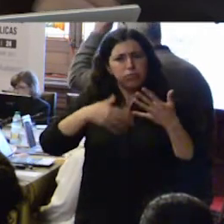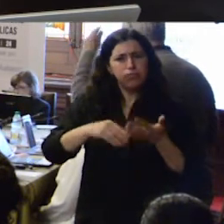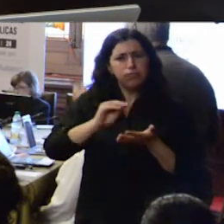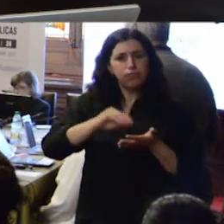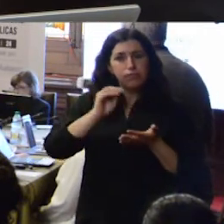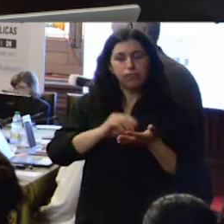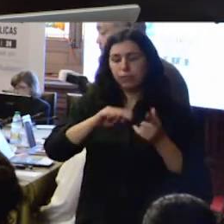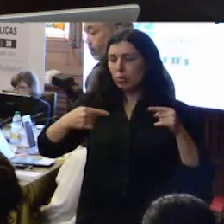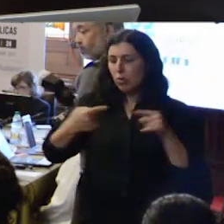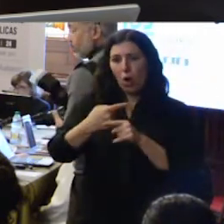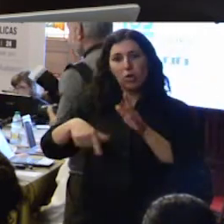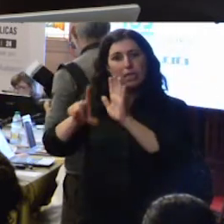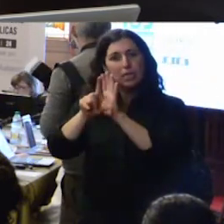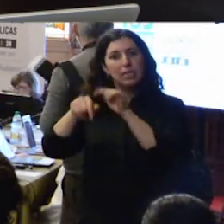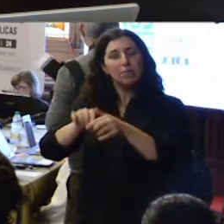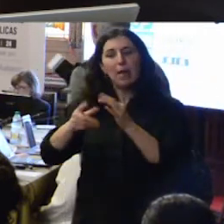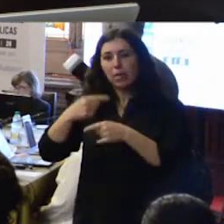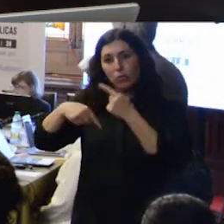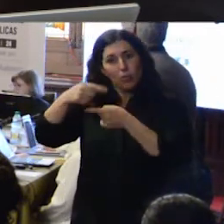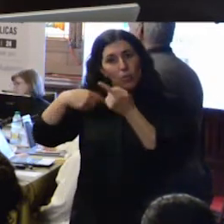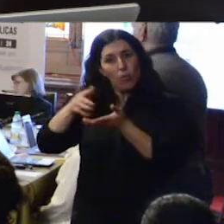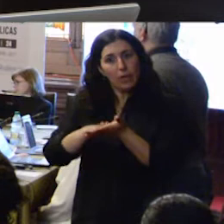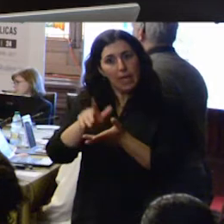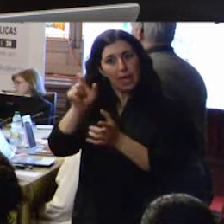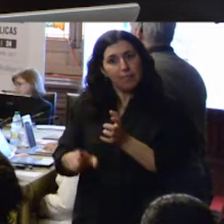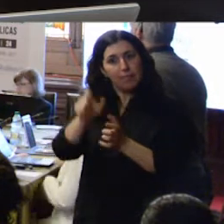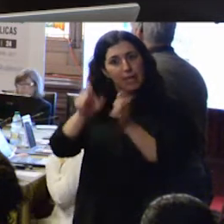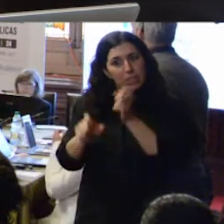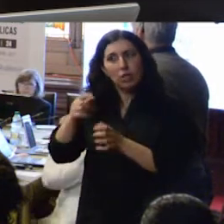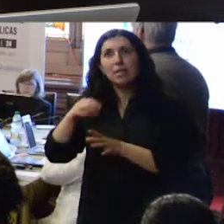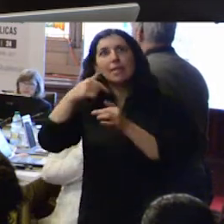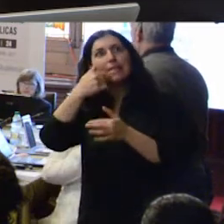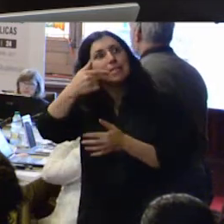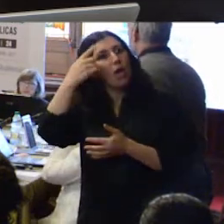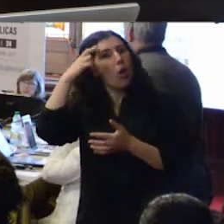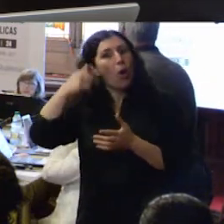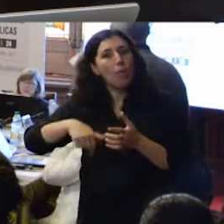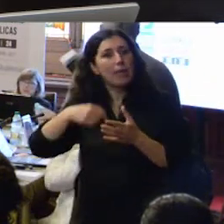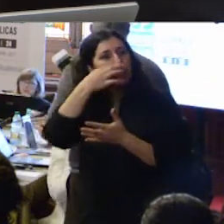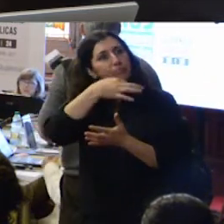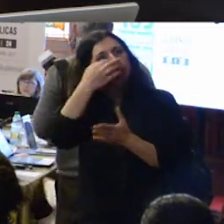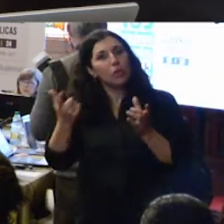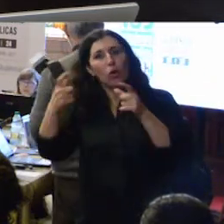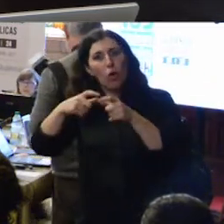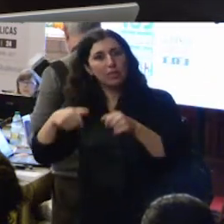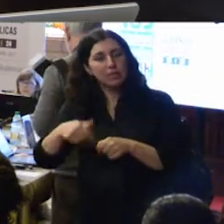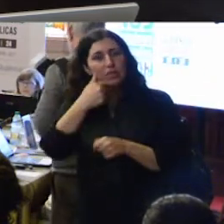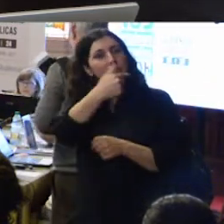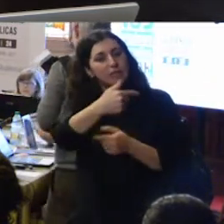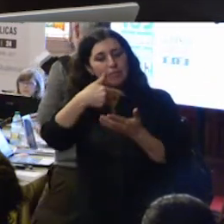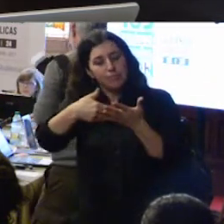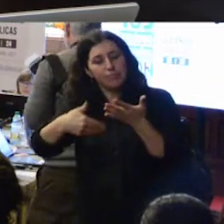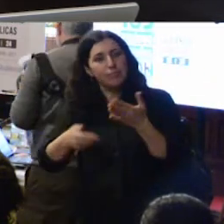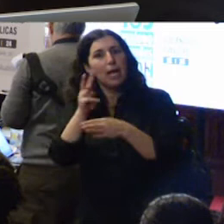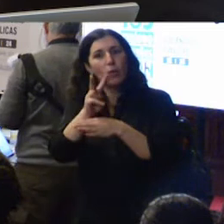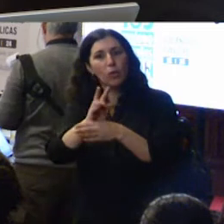debida diligencia y al seguimiento de las recomendaciones hechas por esta Comisión y por la Corte Interamericana de Derechos Humanos en